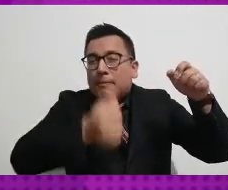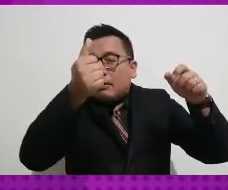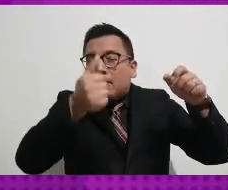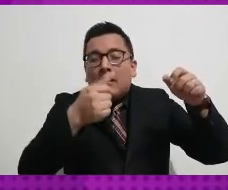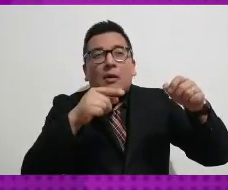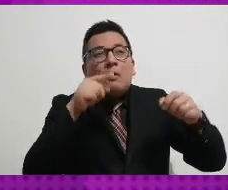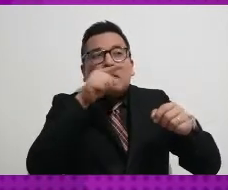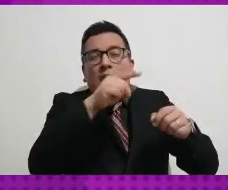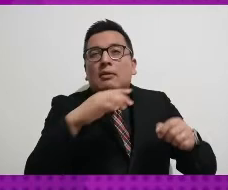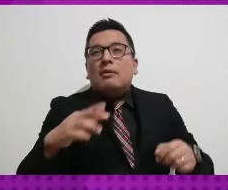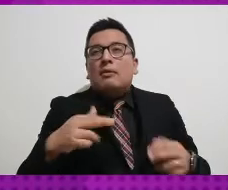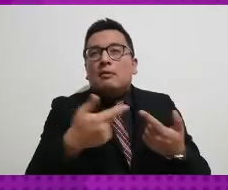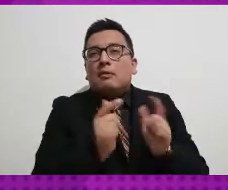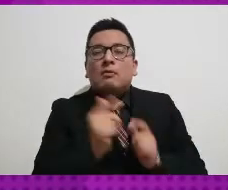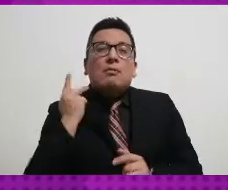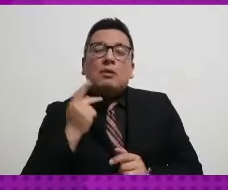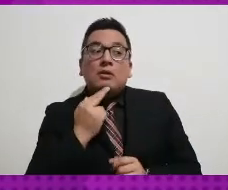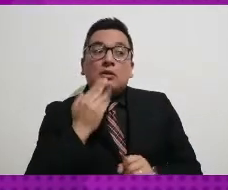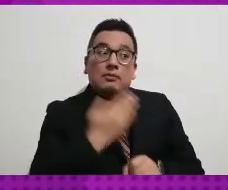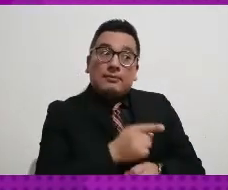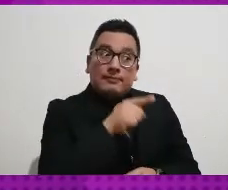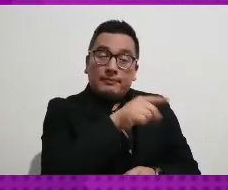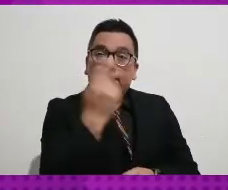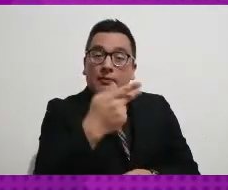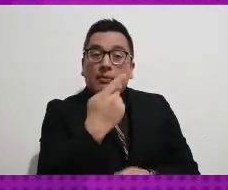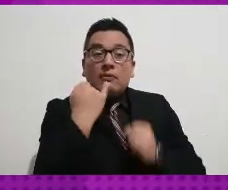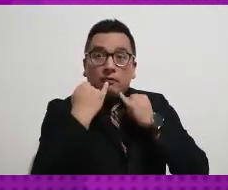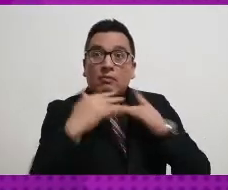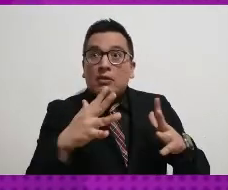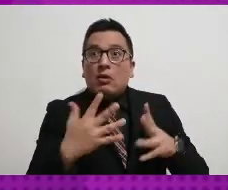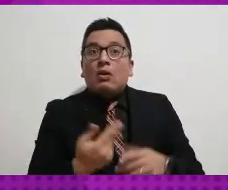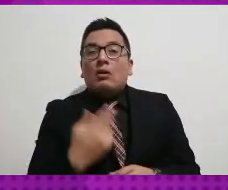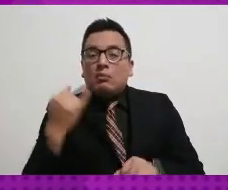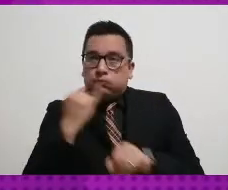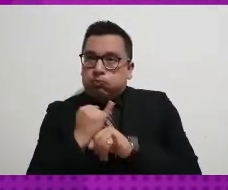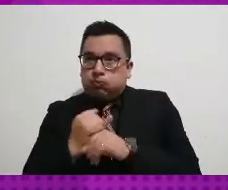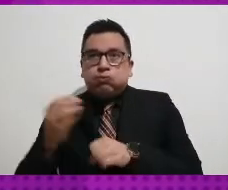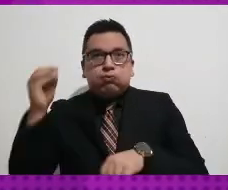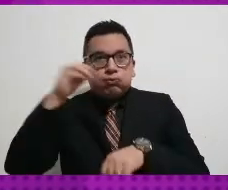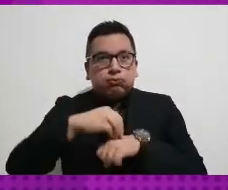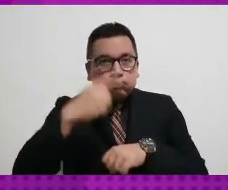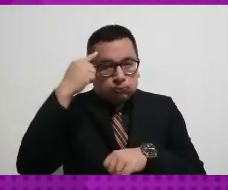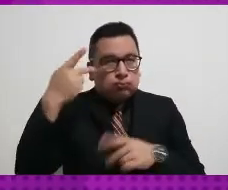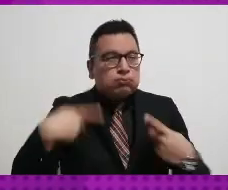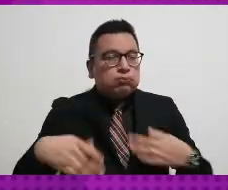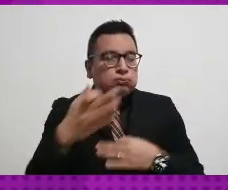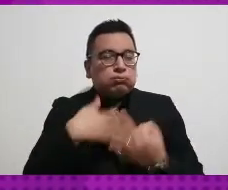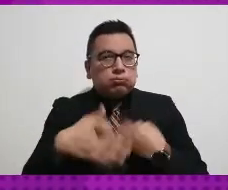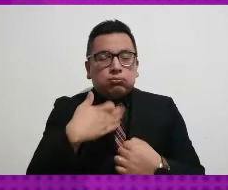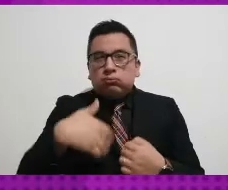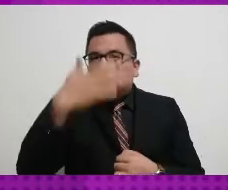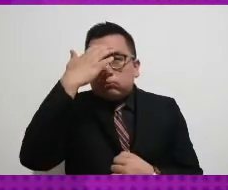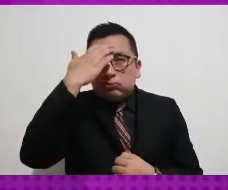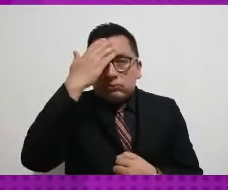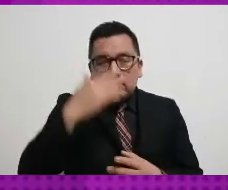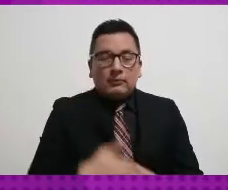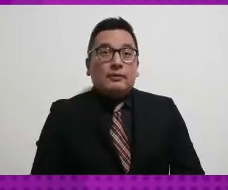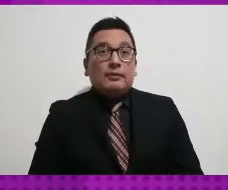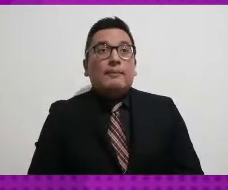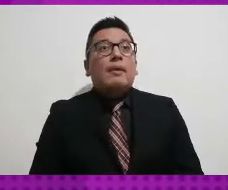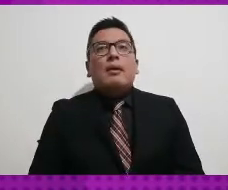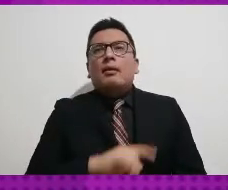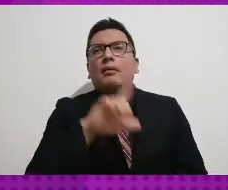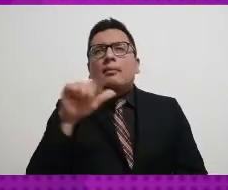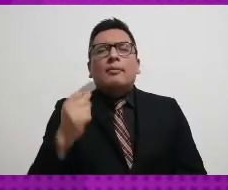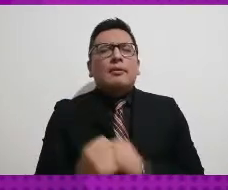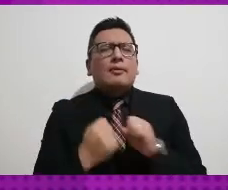información y sobre todo tienen que publicar información. A raíz de esa tan importante reforma, que fue muy revolucionaria en el